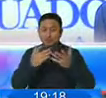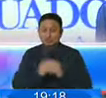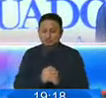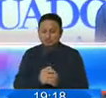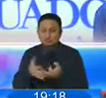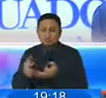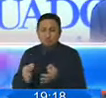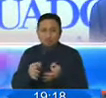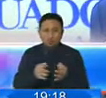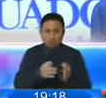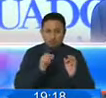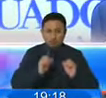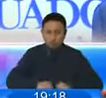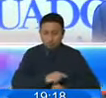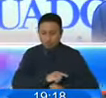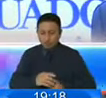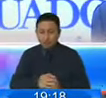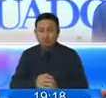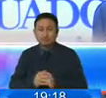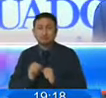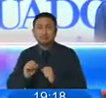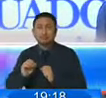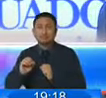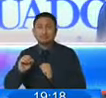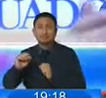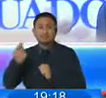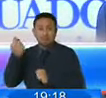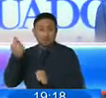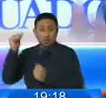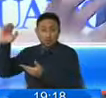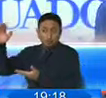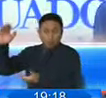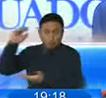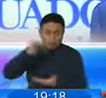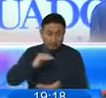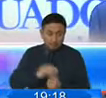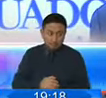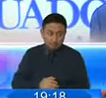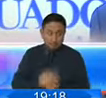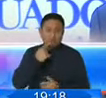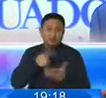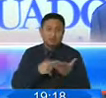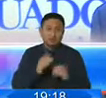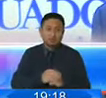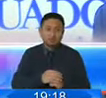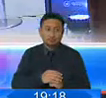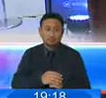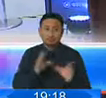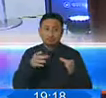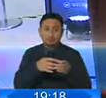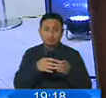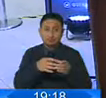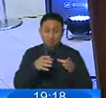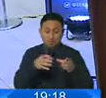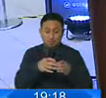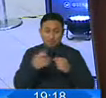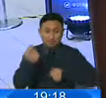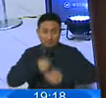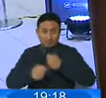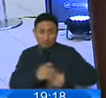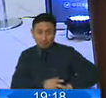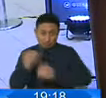mecanismos efectivos para también traer las divisas, como trabajar muy de la mano con el sector exportador.